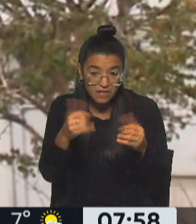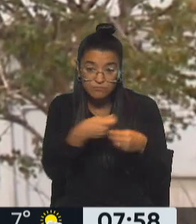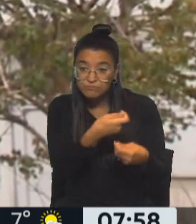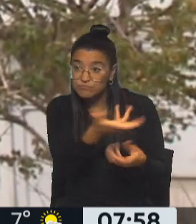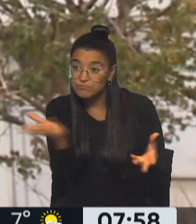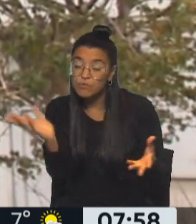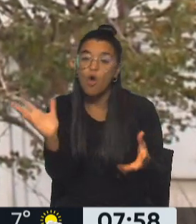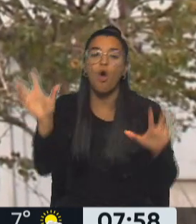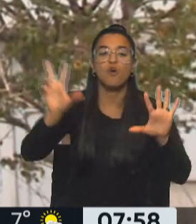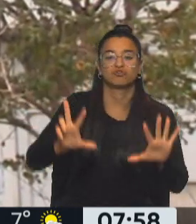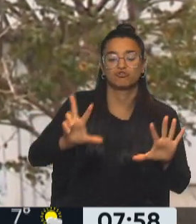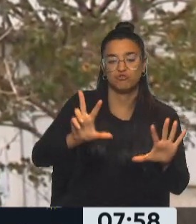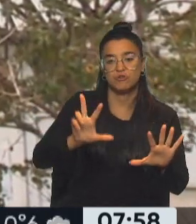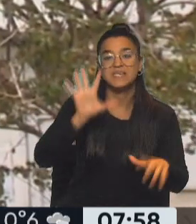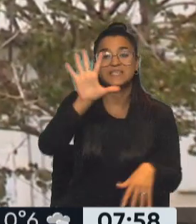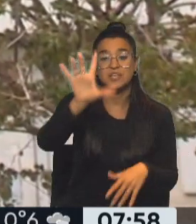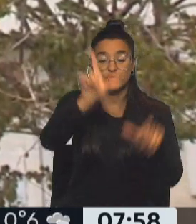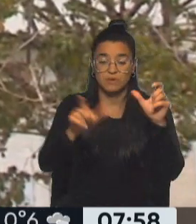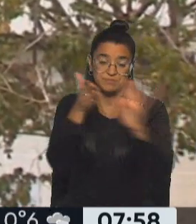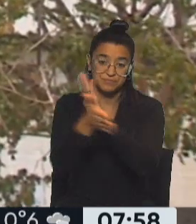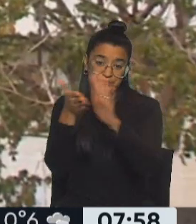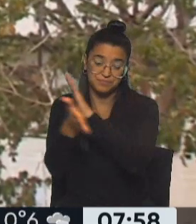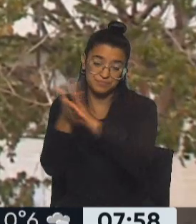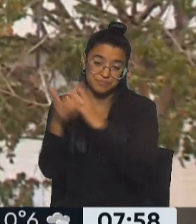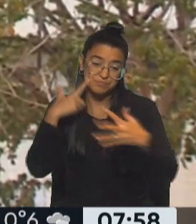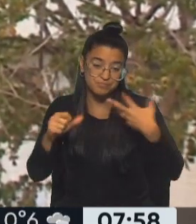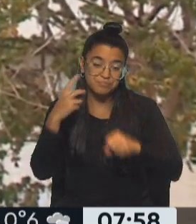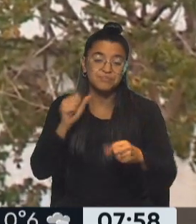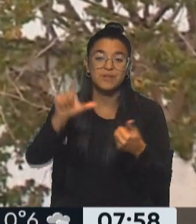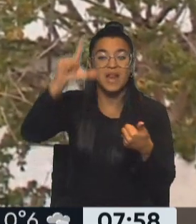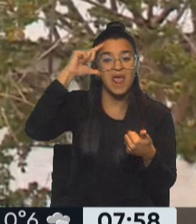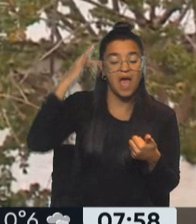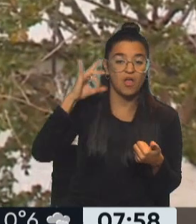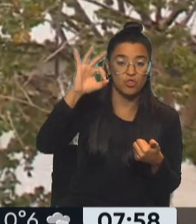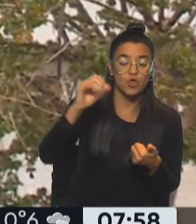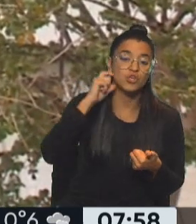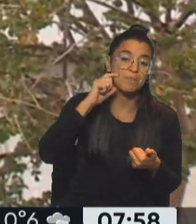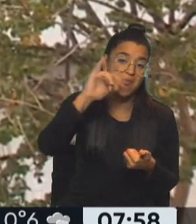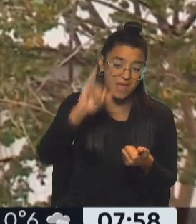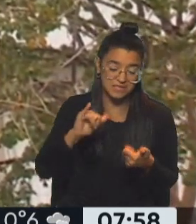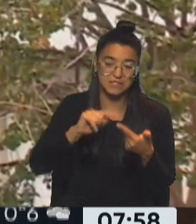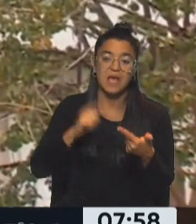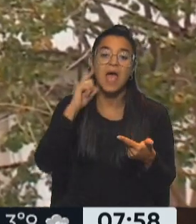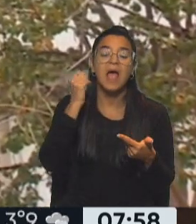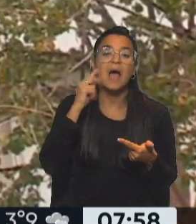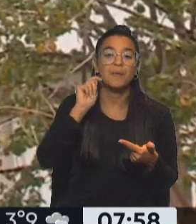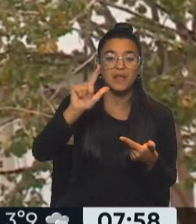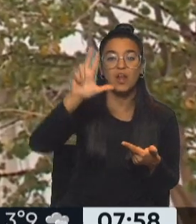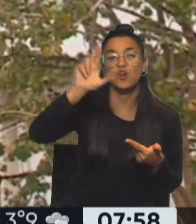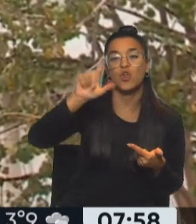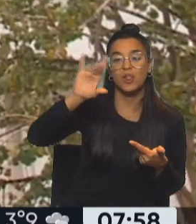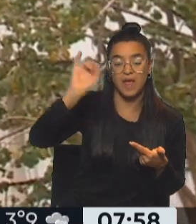8. Los cinco fugados fueron identificados como Leandro Ezequiel Jiménez, Gabriel Horacio